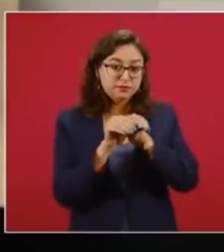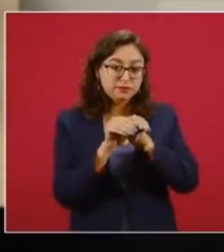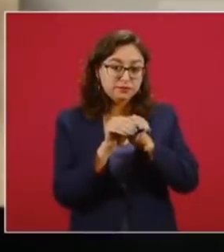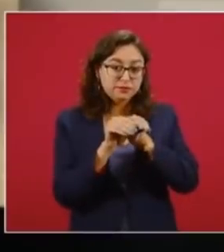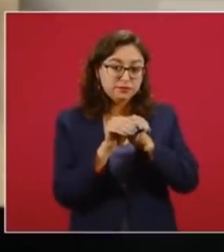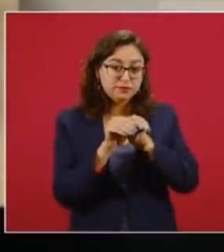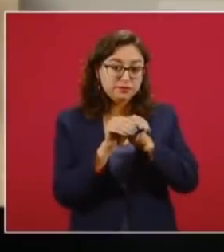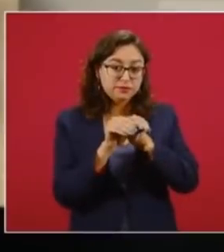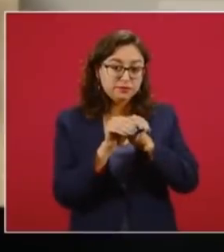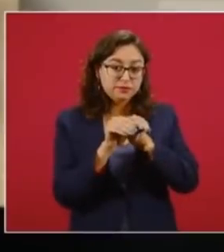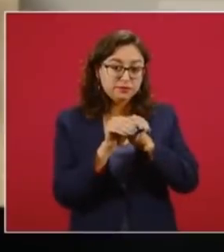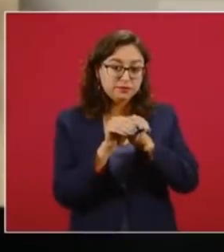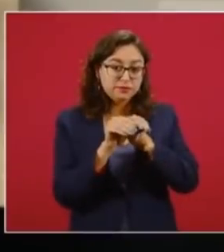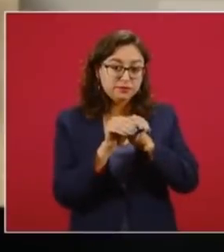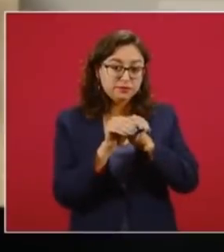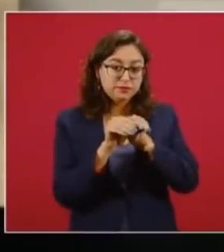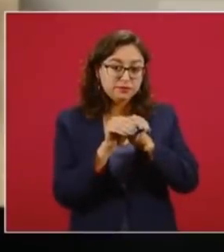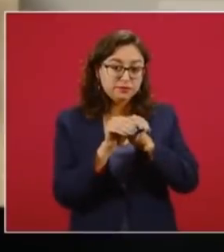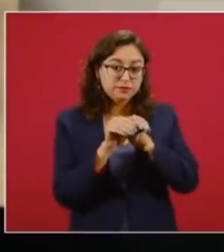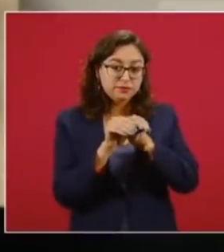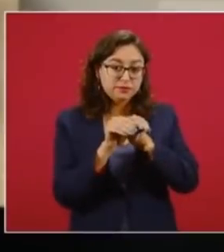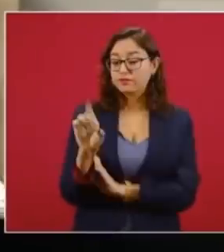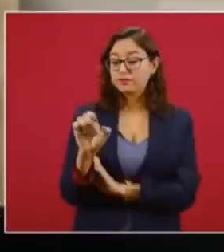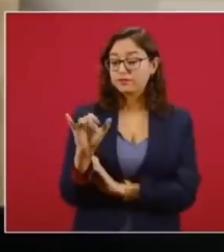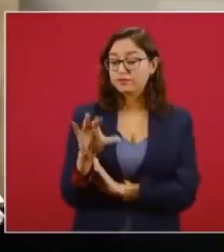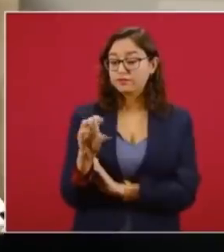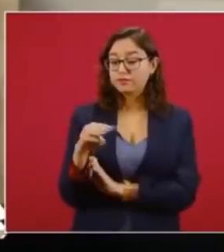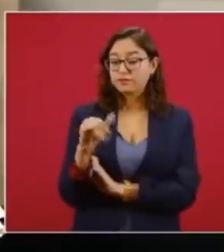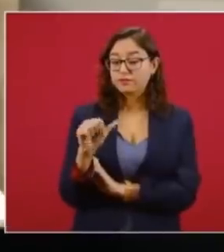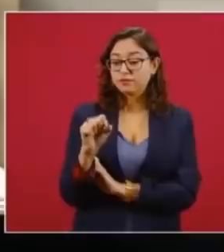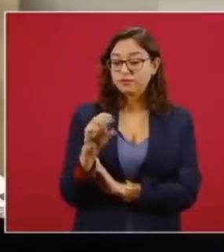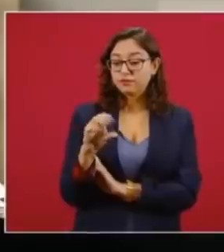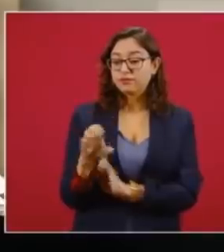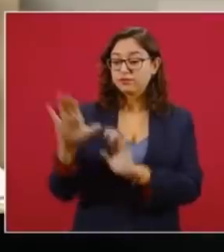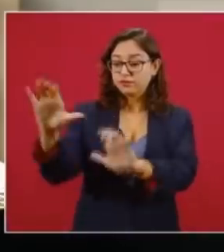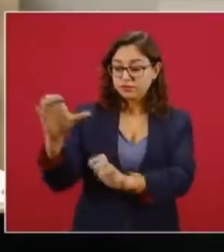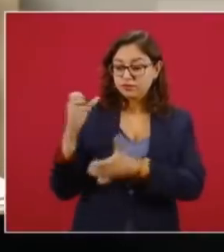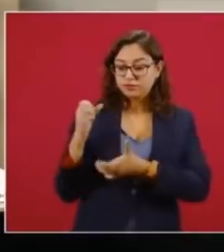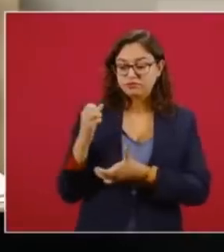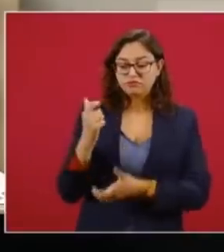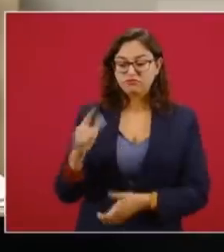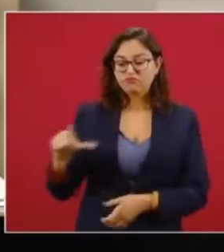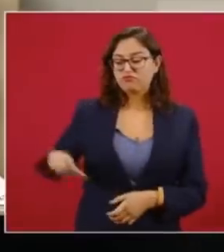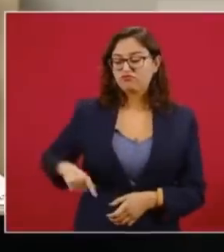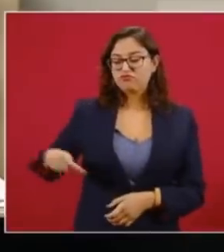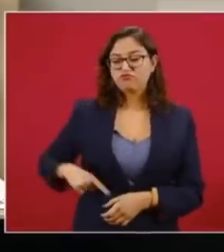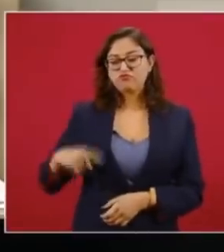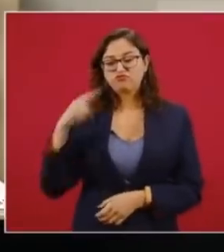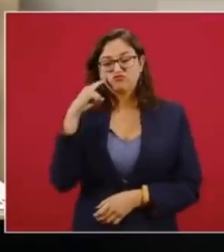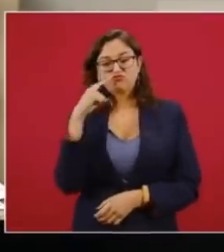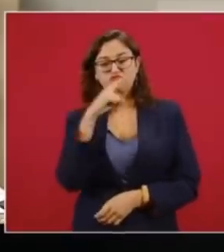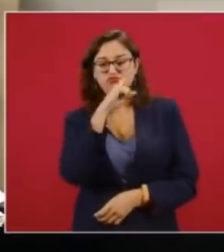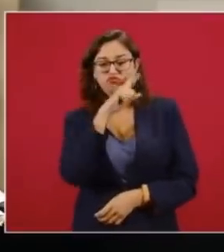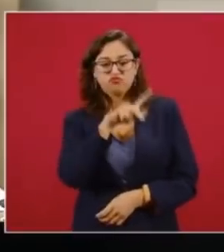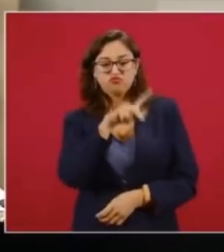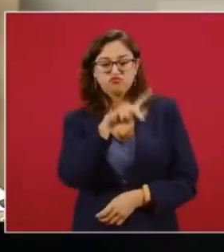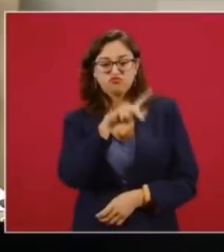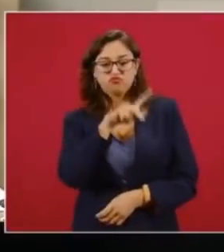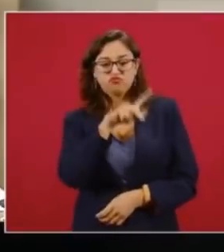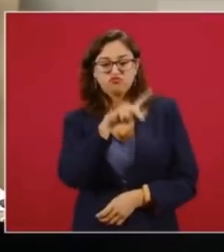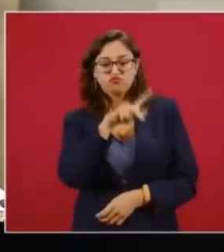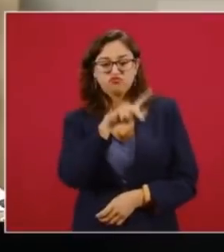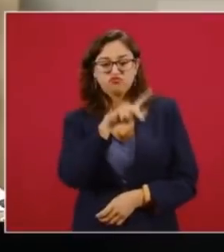a capricho. ¿Nos podría explicar si estos fideicomisos que mañana se votan van